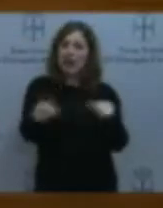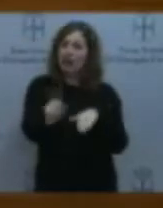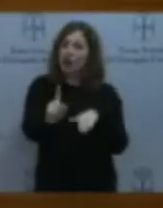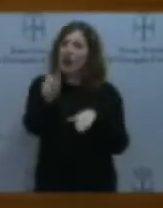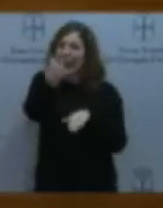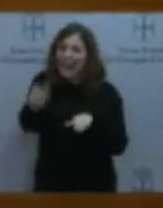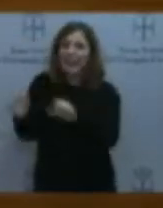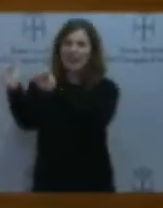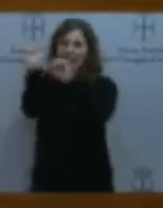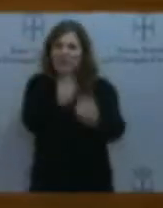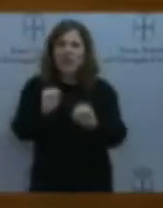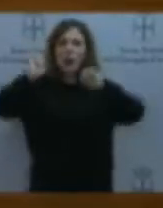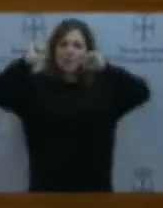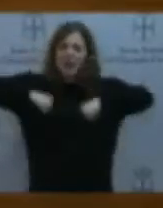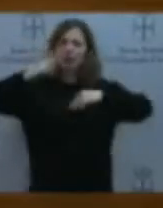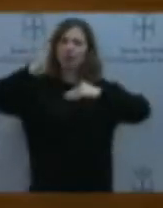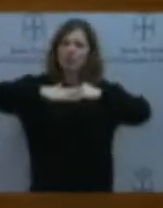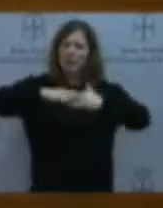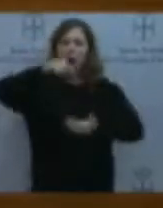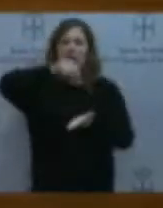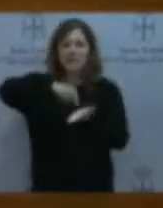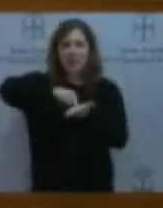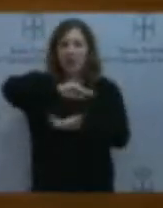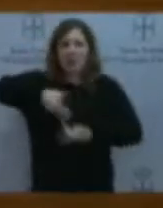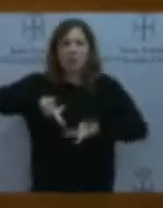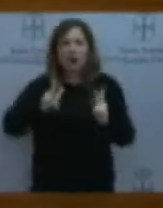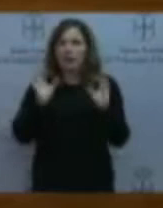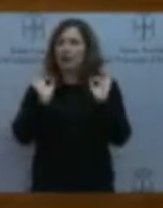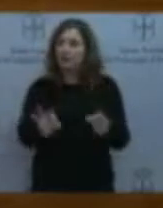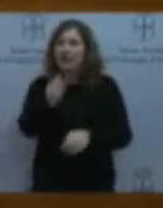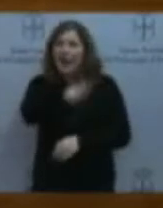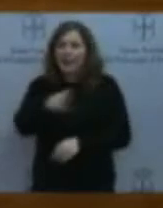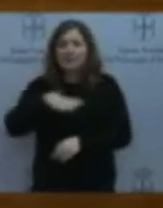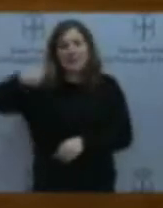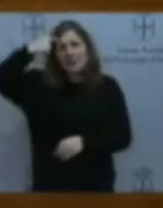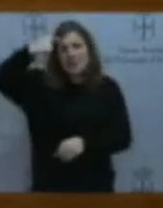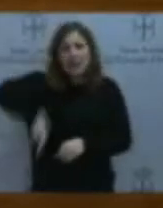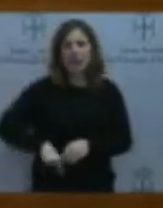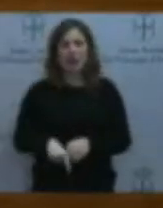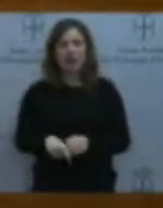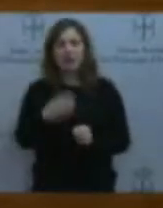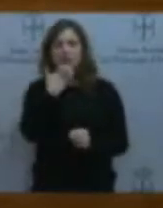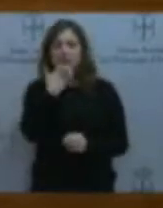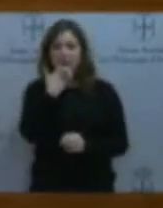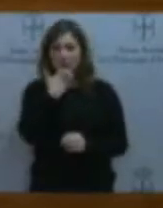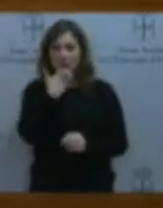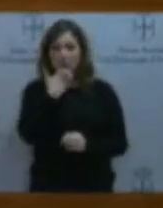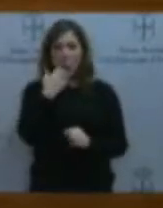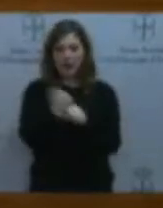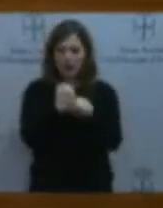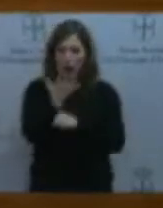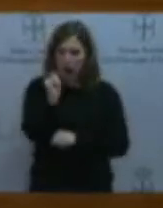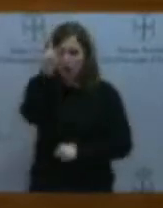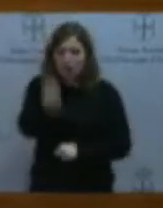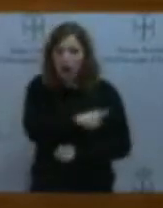mínimos exigibles en una democracia, gente que quería saber si iba a tener un puesto de trabajo,